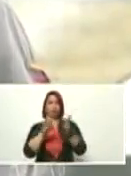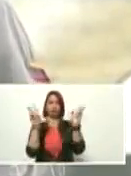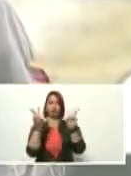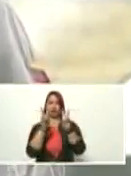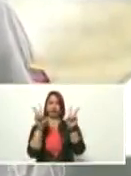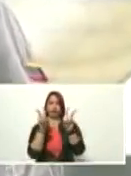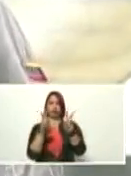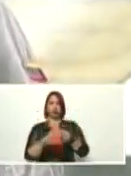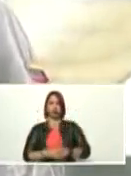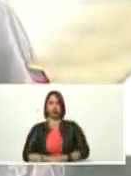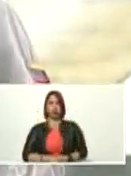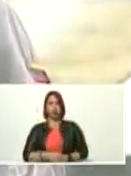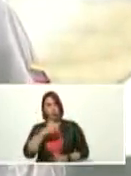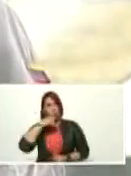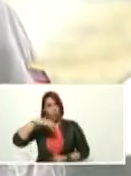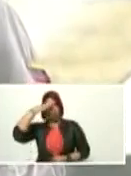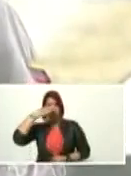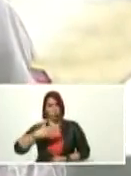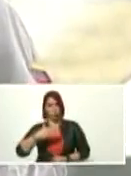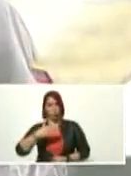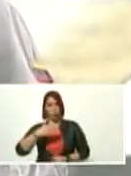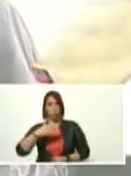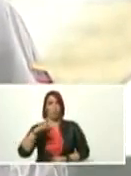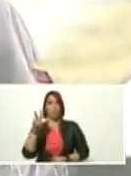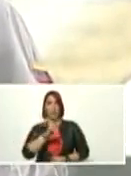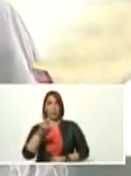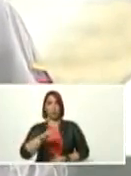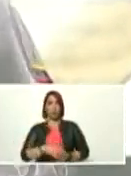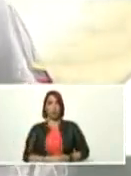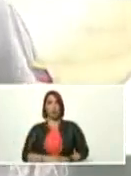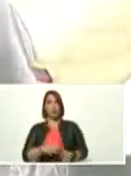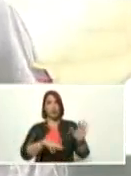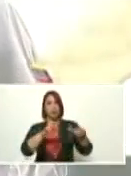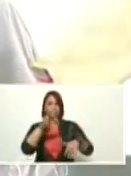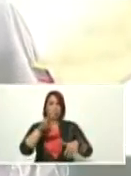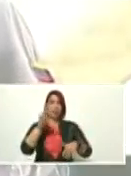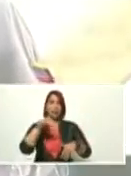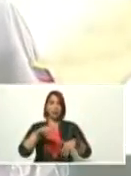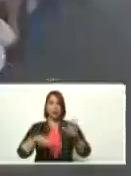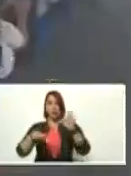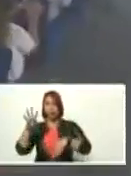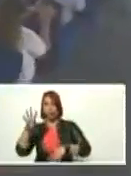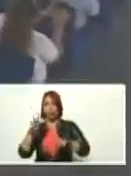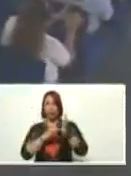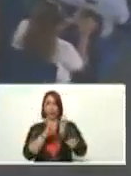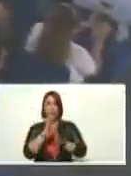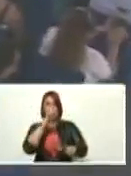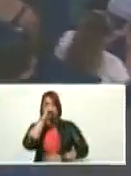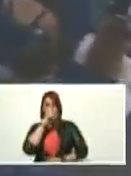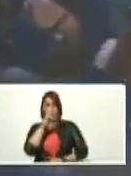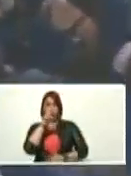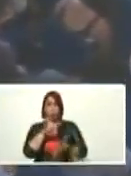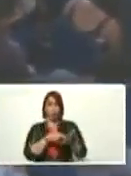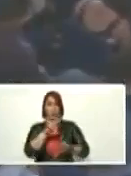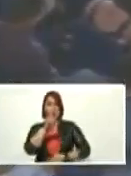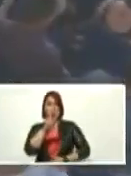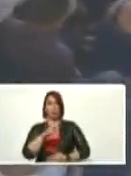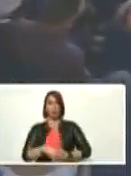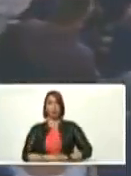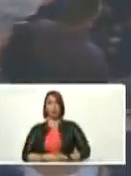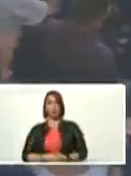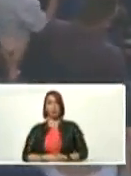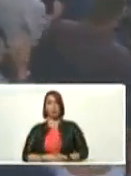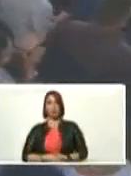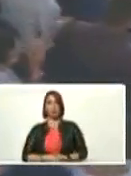victoriosa cívico-militar del pueblo de Venezuela el 13 y 14 de abril del año 2002.